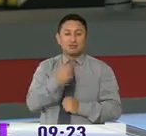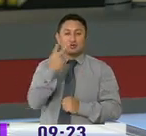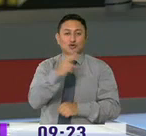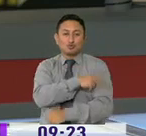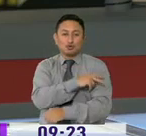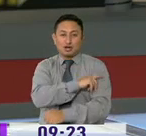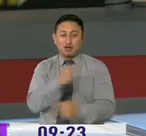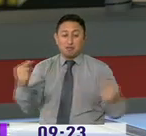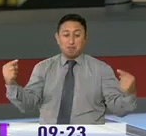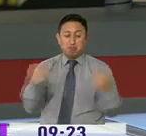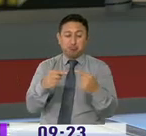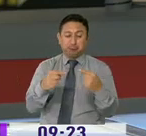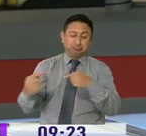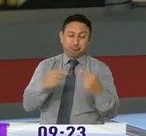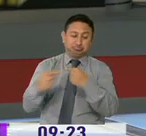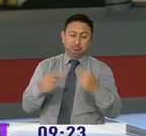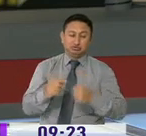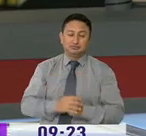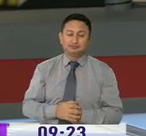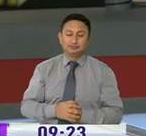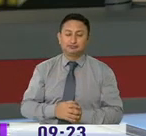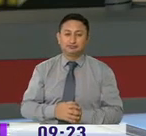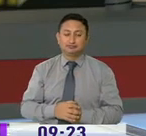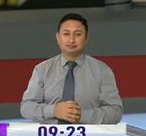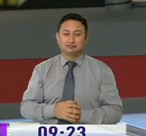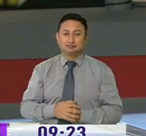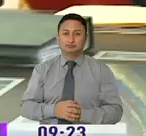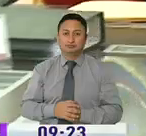enfrentamiento registrado justamente en ese lugar. Veamos.